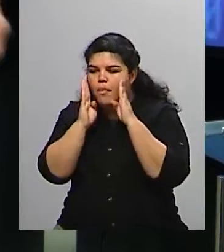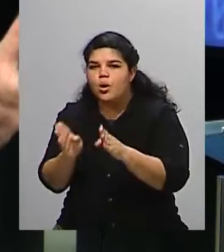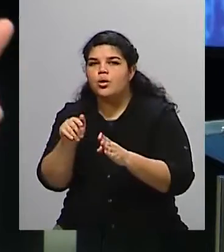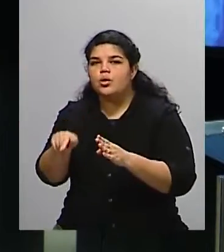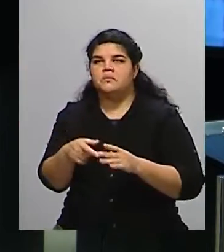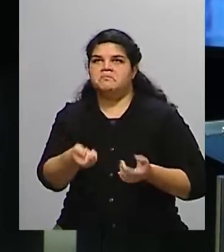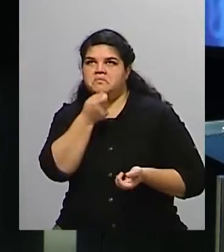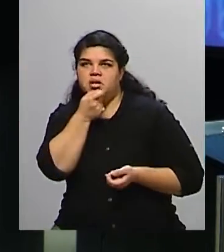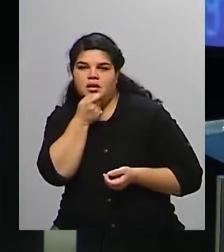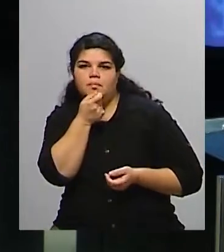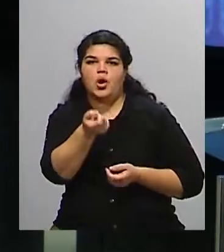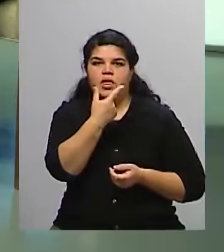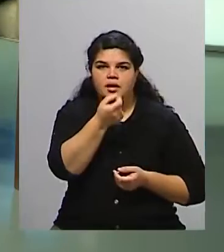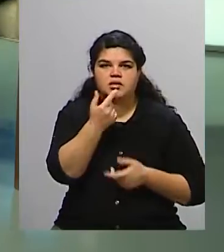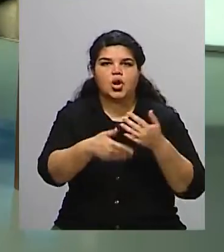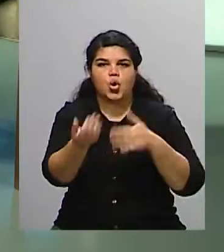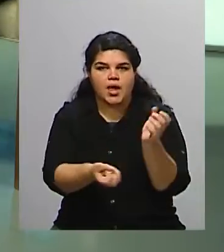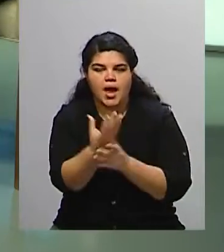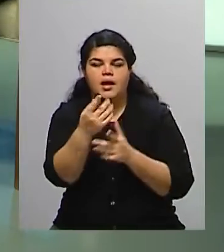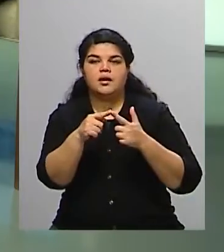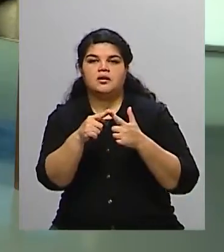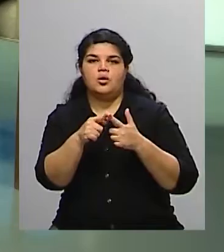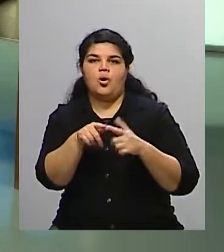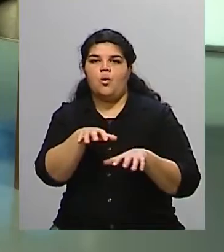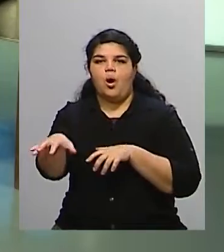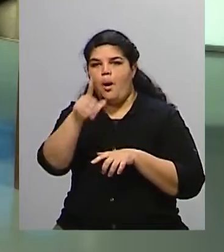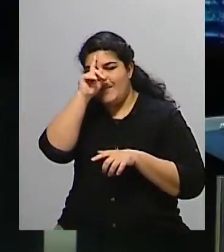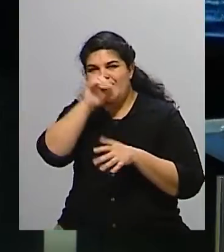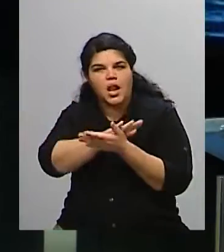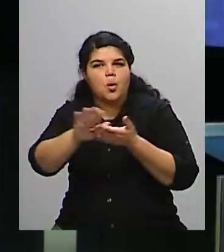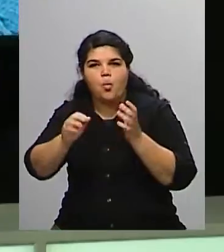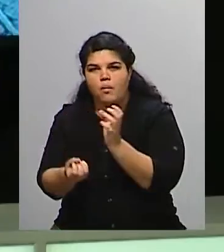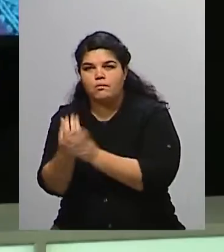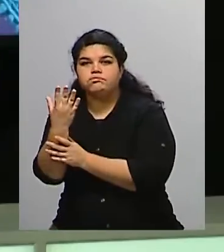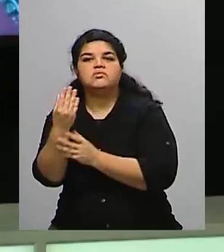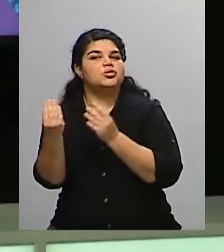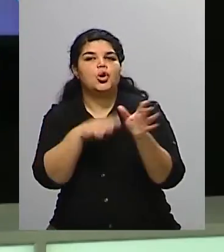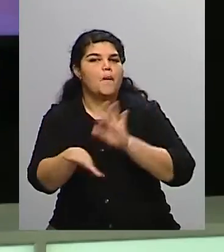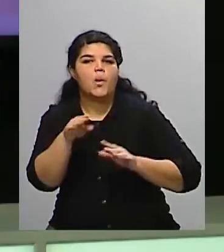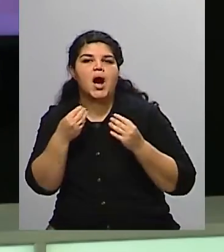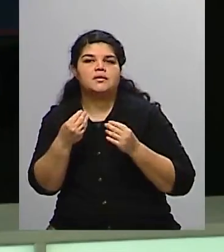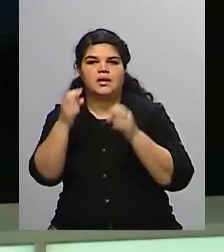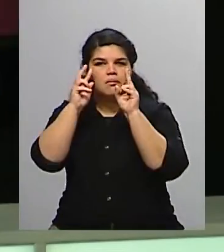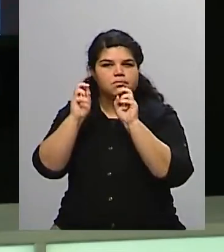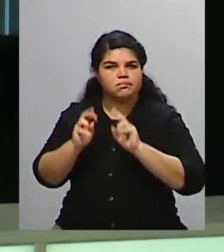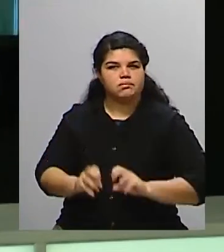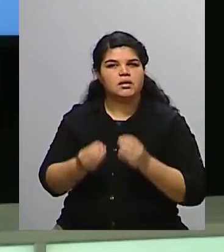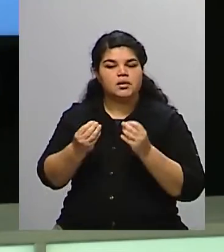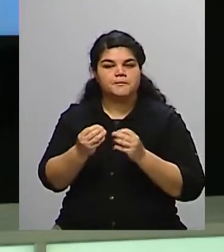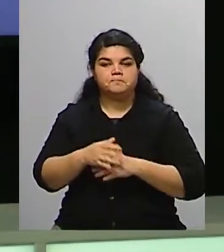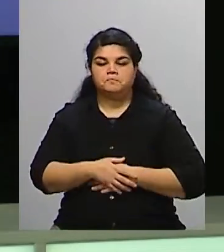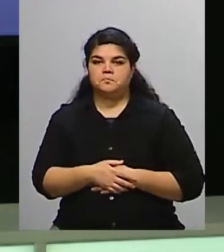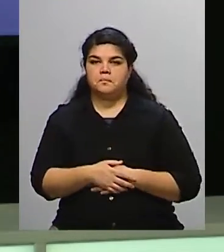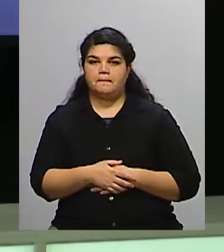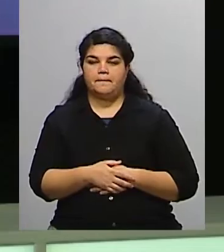que armar un hospital nuevo, ya sea del sector público o del sector privado. ¿Qué particularidades tiene? Tiene cuestiones muy